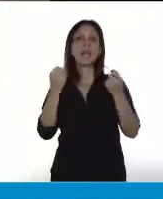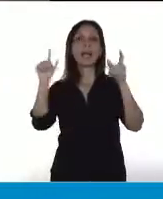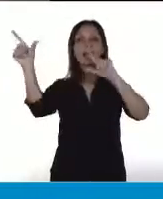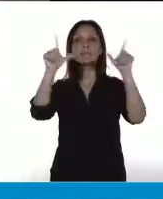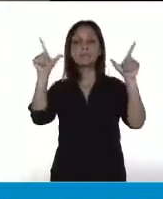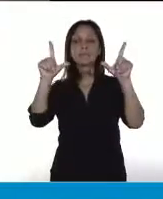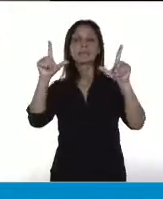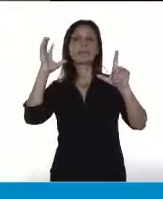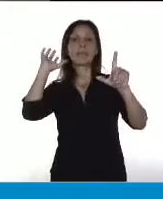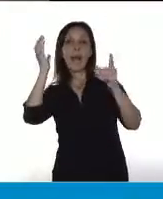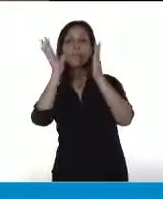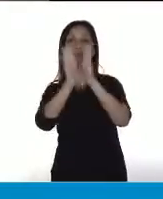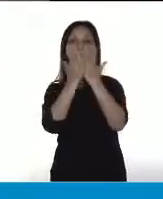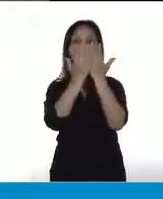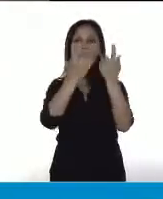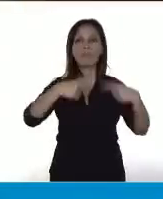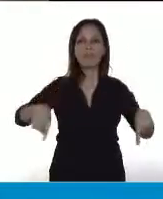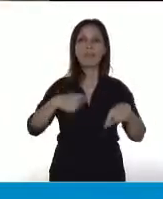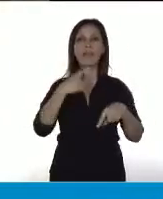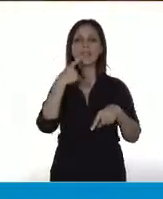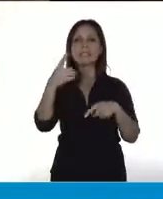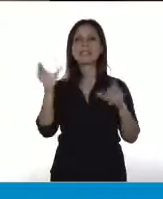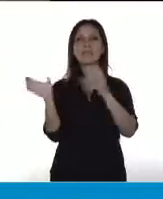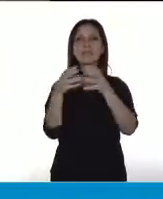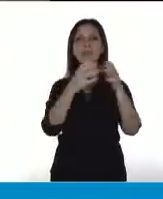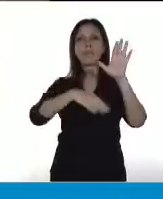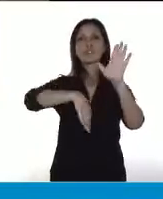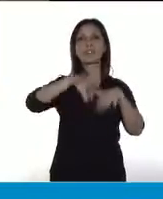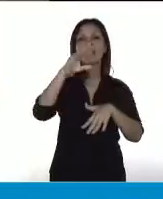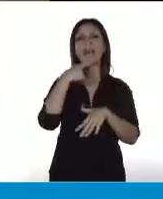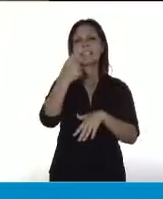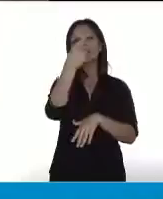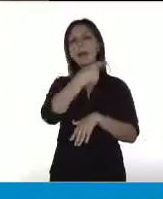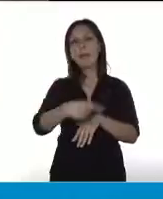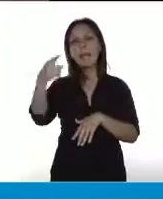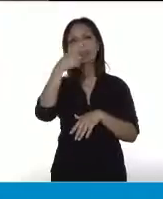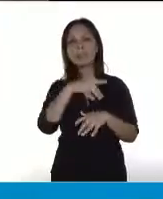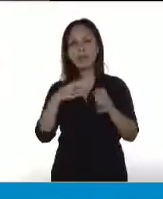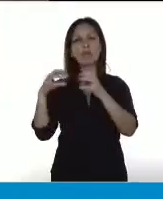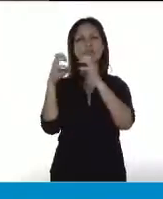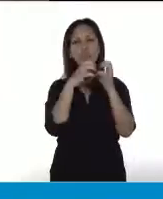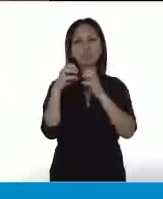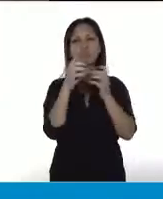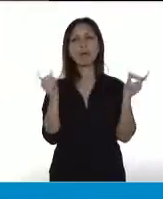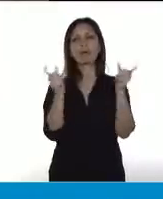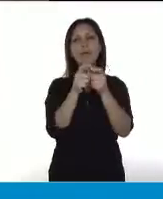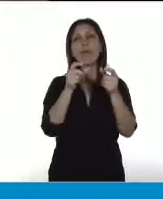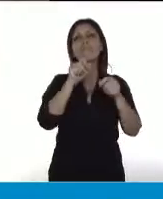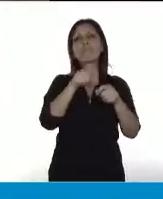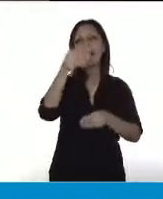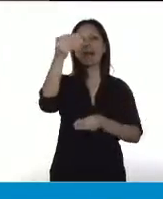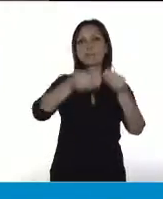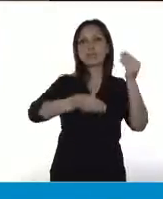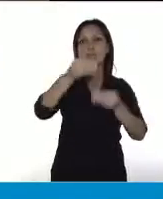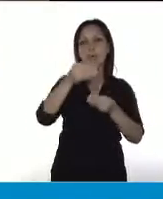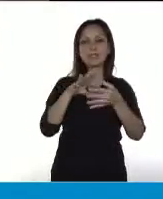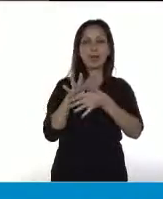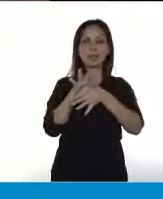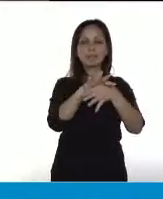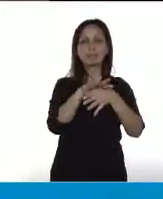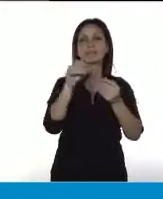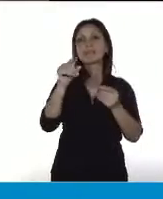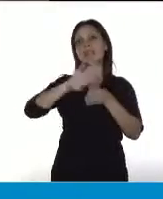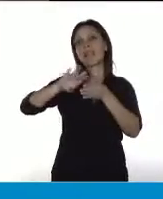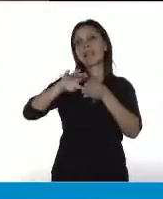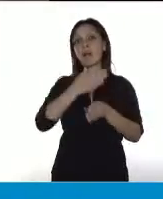publicando que los bloques mayoritarios llevan semanas de intensas negociaciones para que salga este presupuesto a la medida del FMI. Quedó claro